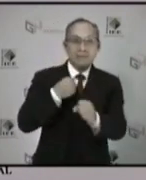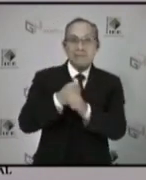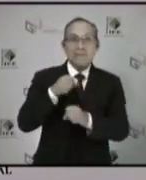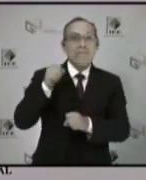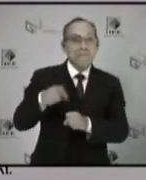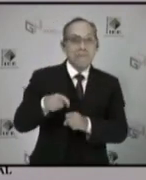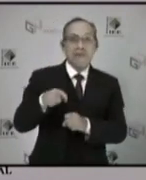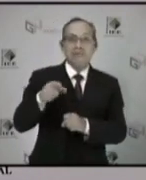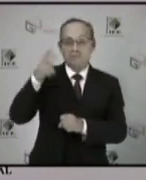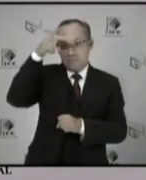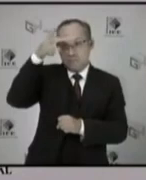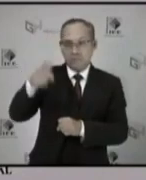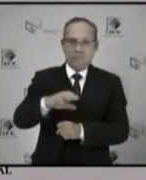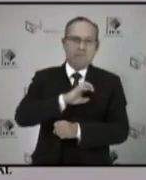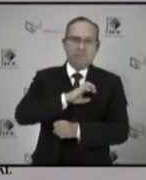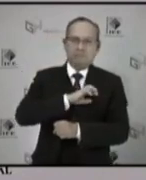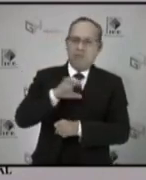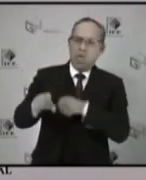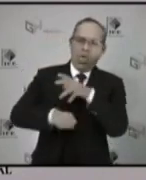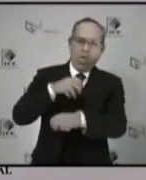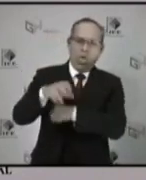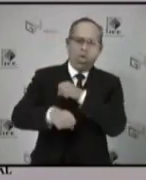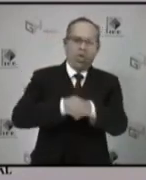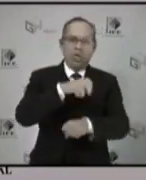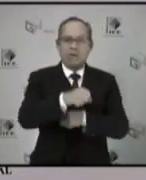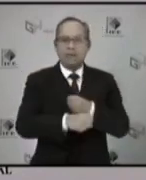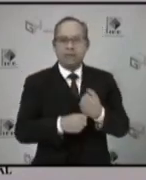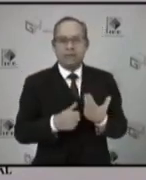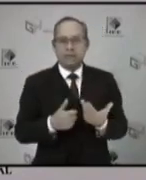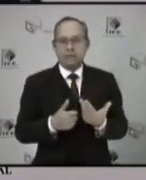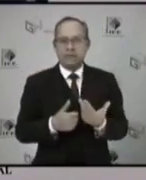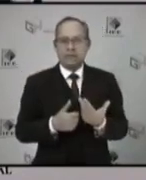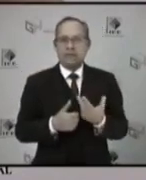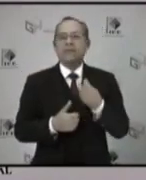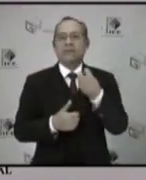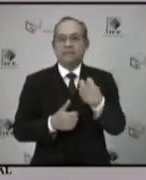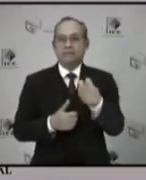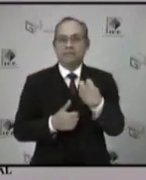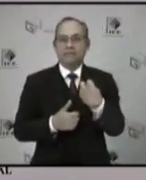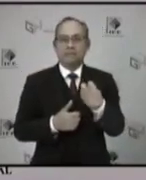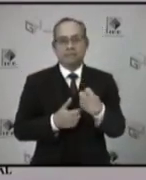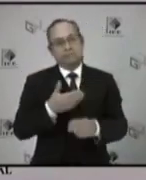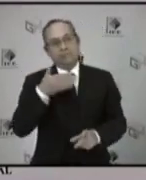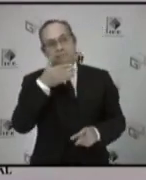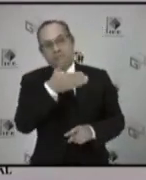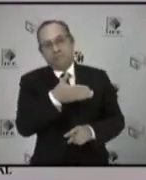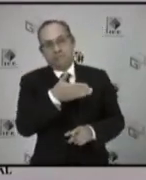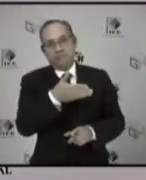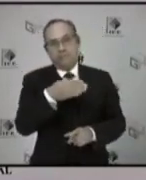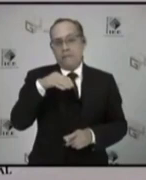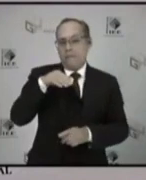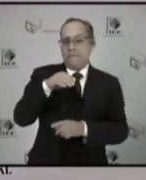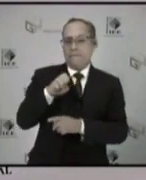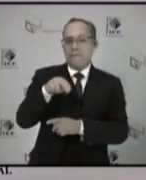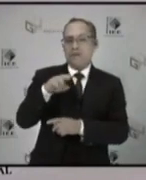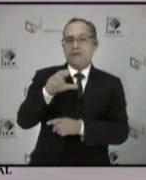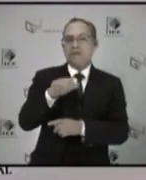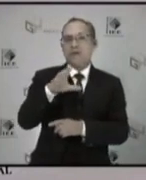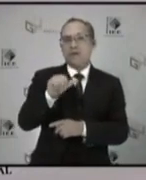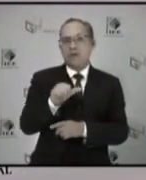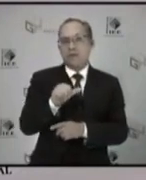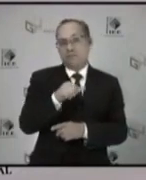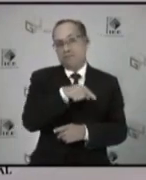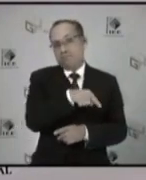nuestro querido estado de Hidalgo. Son exactamente lo mismo, y especialmente Menchaca, a quien los morenistas de Hidalgo